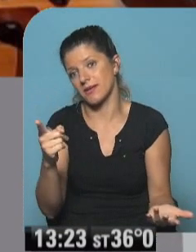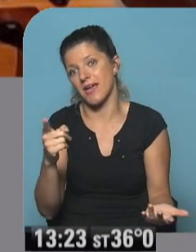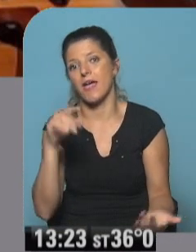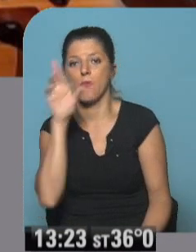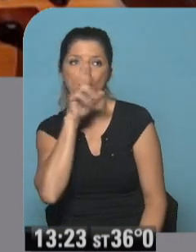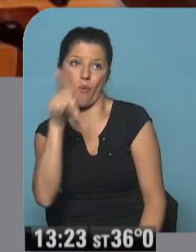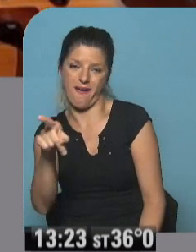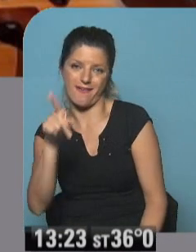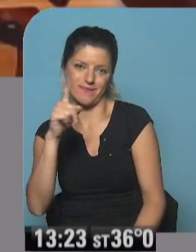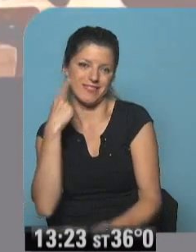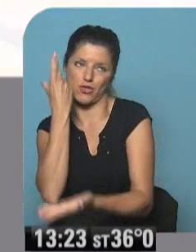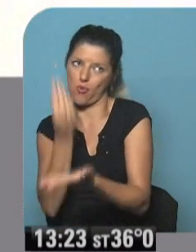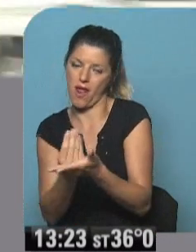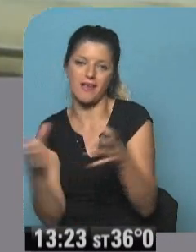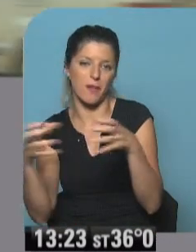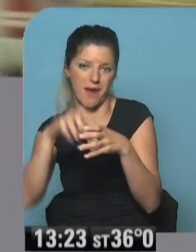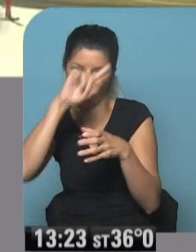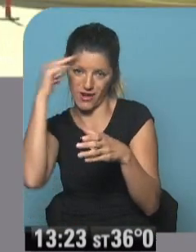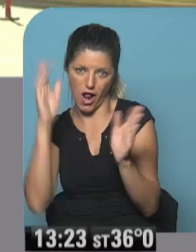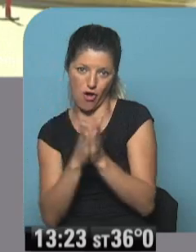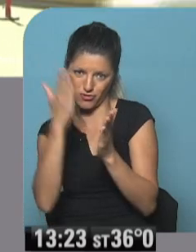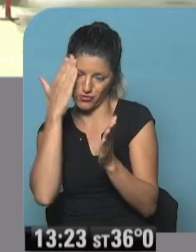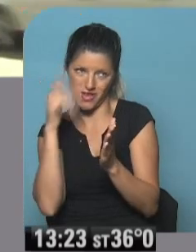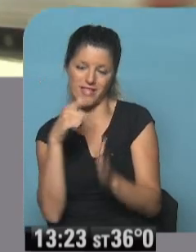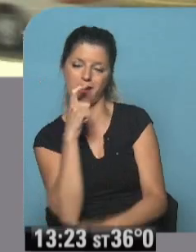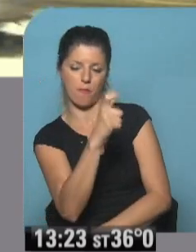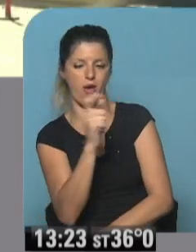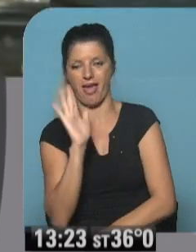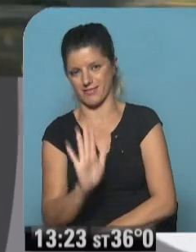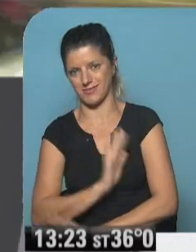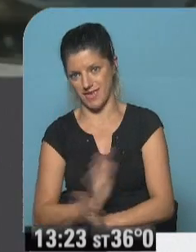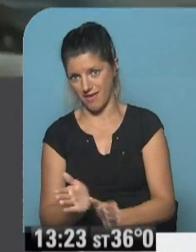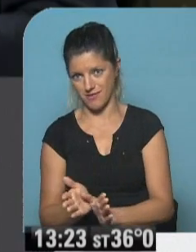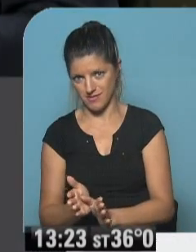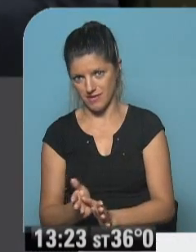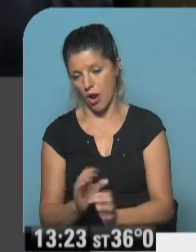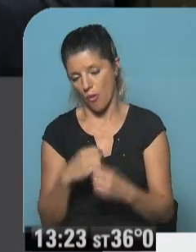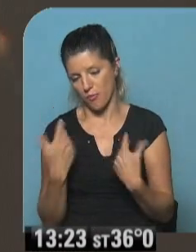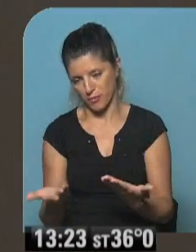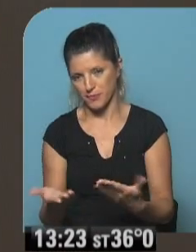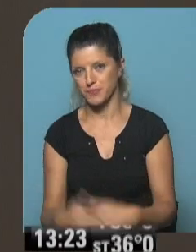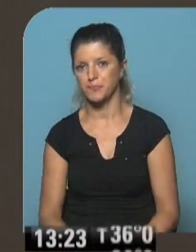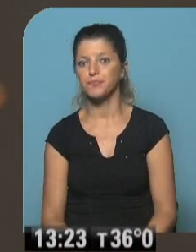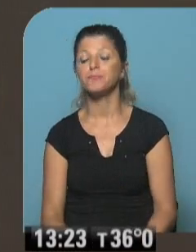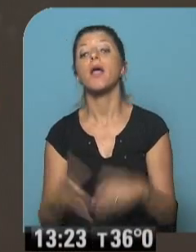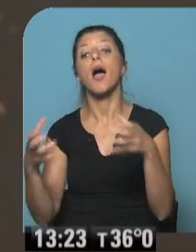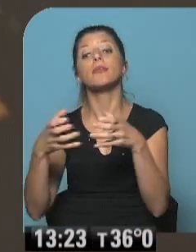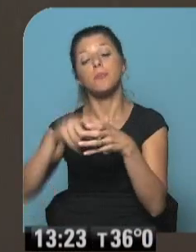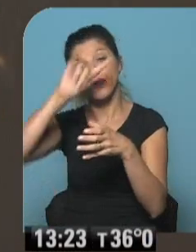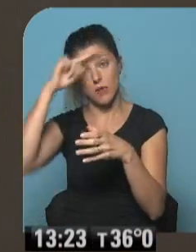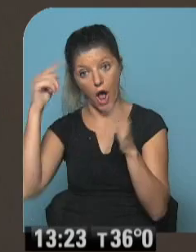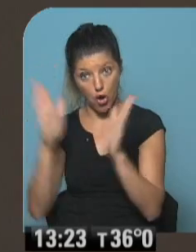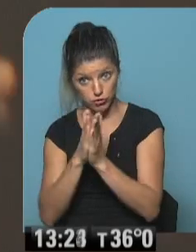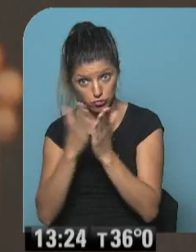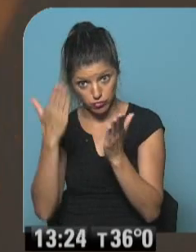Rodríguez, titular de la Asamblea Nacional Constituyente, iba a ser más que encendida como lo fue, ¿no? Asamblea Nacional Constituyente a la